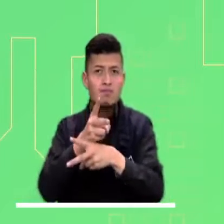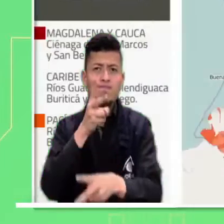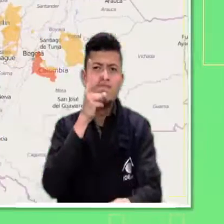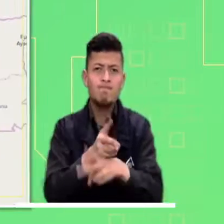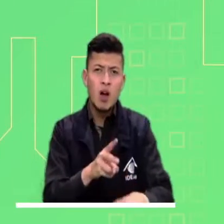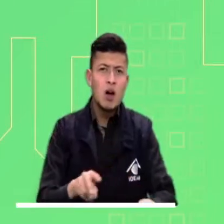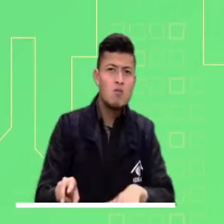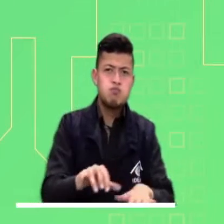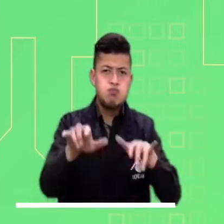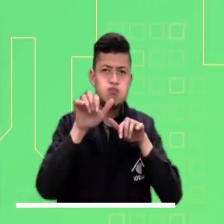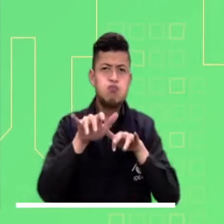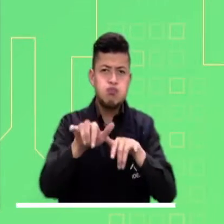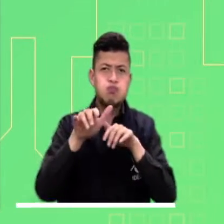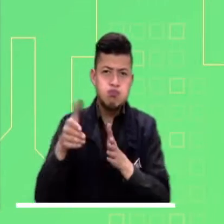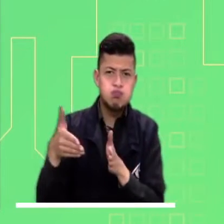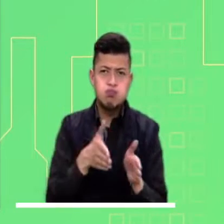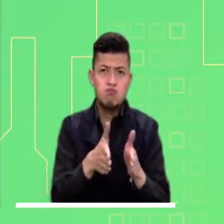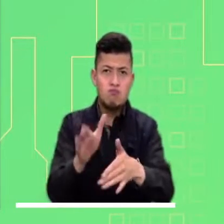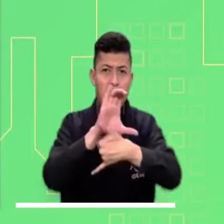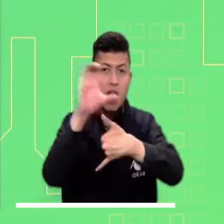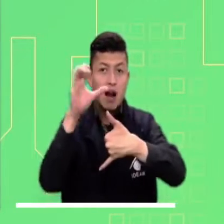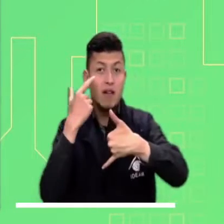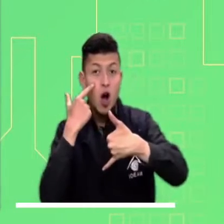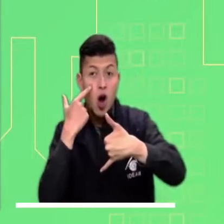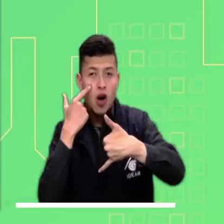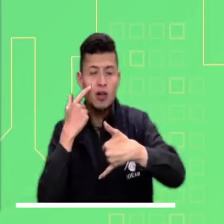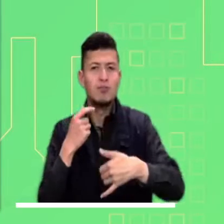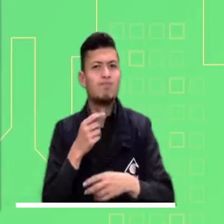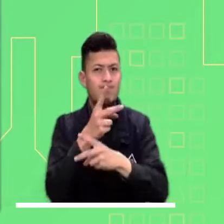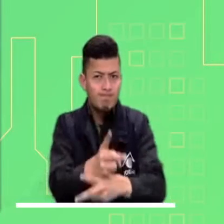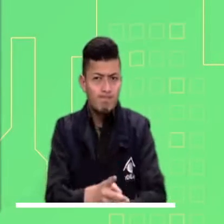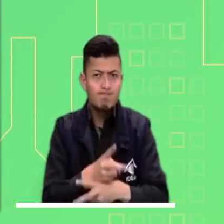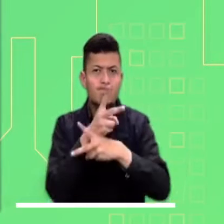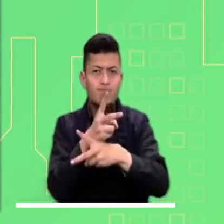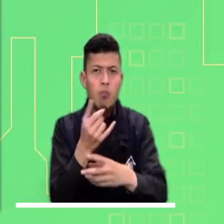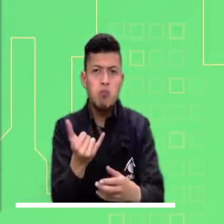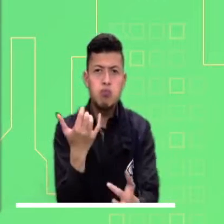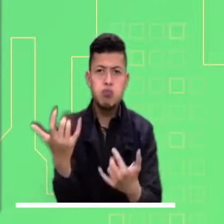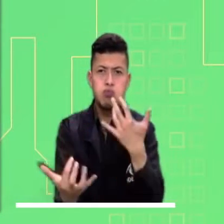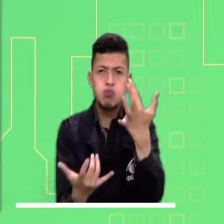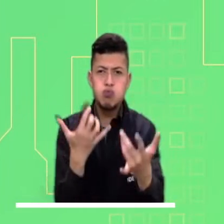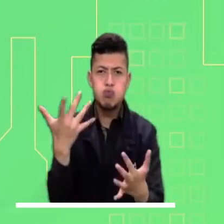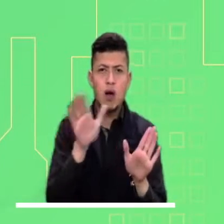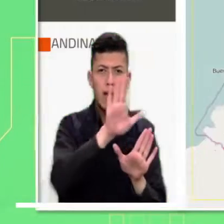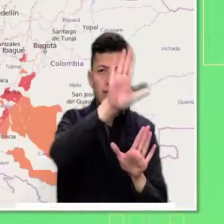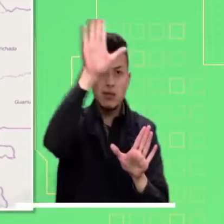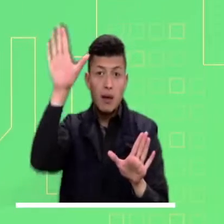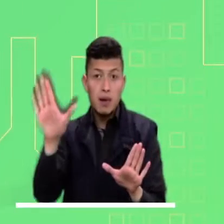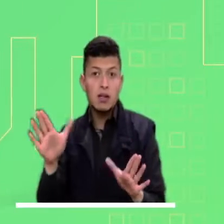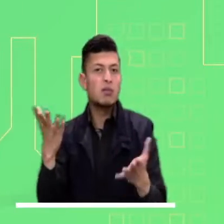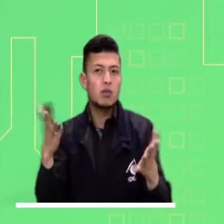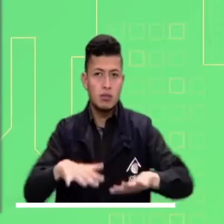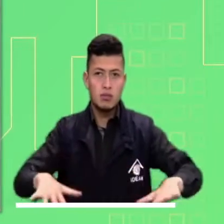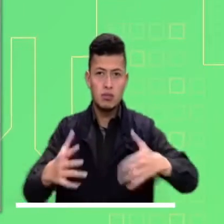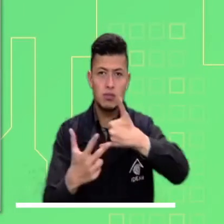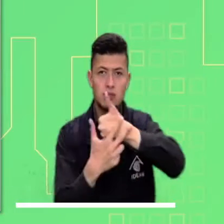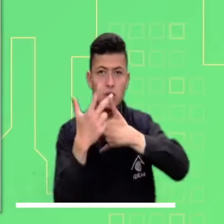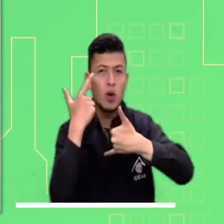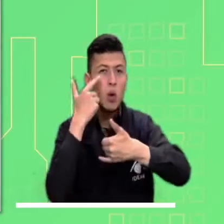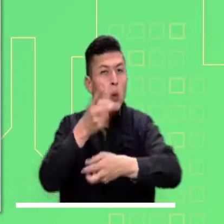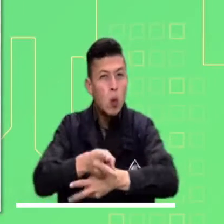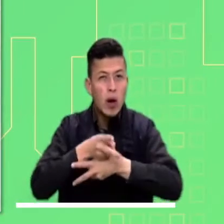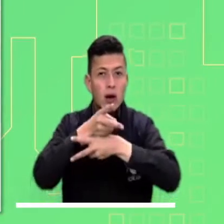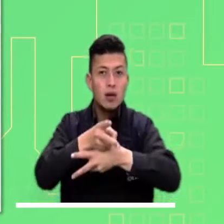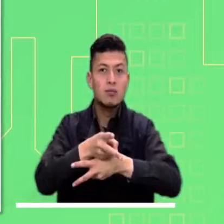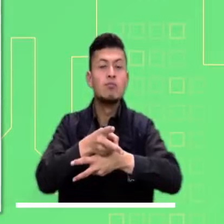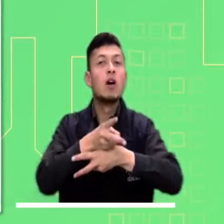de San Marcos y en San Benito Abad. Es alta la probabilidad de crecientes súbitas en los principales ríos que desembocan en el Caribe. Es alta